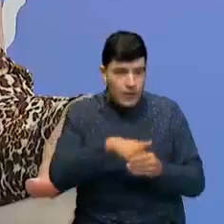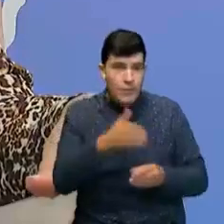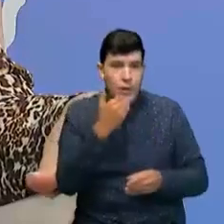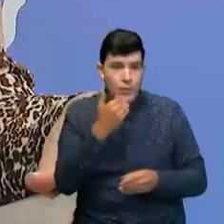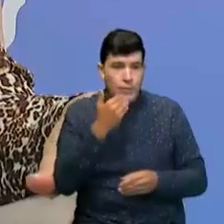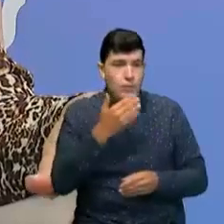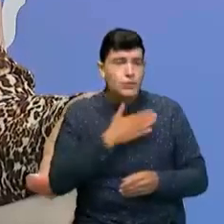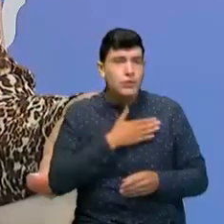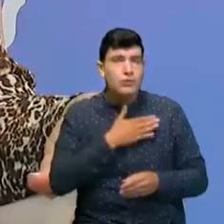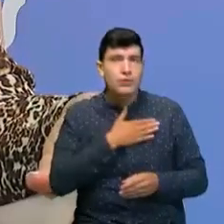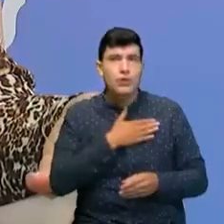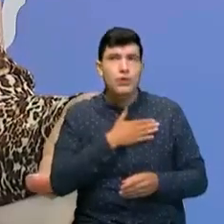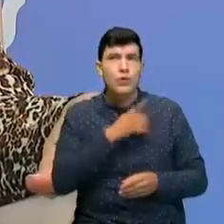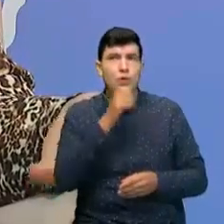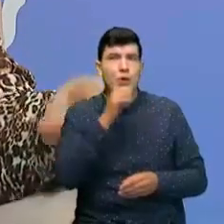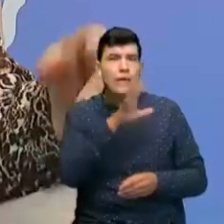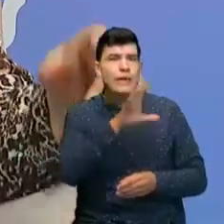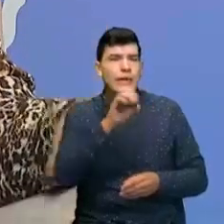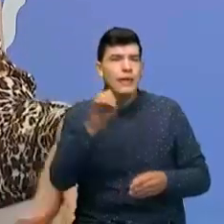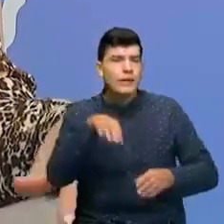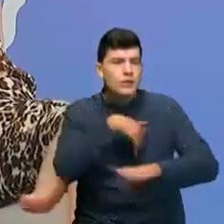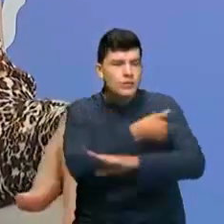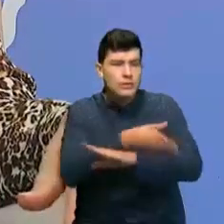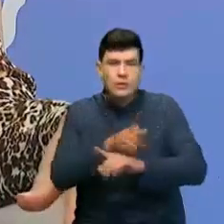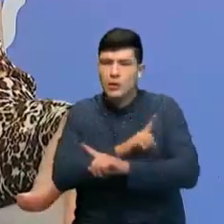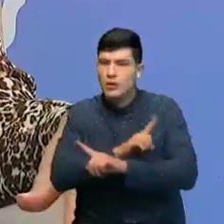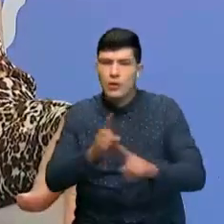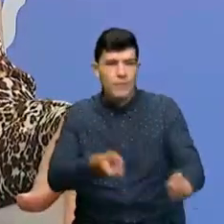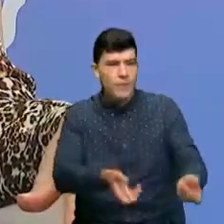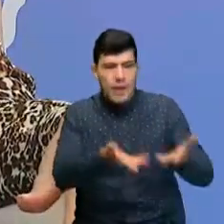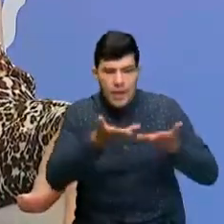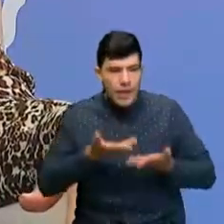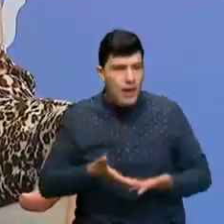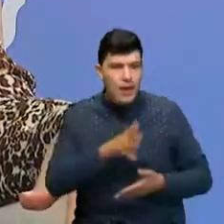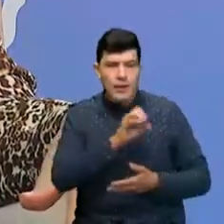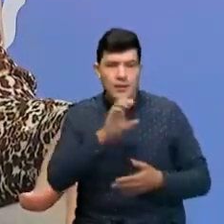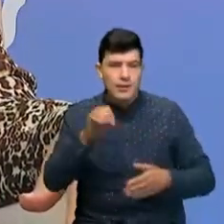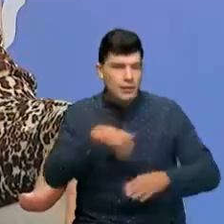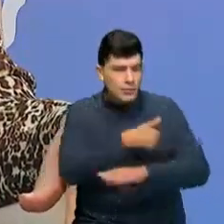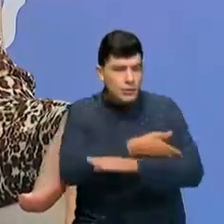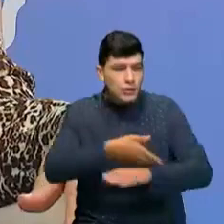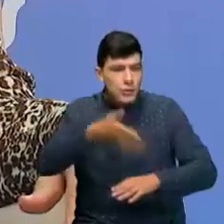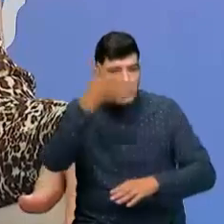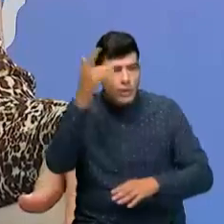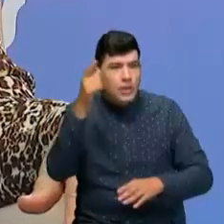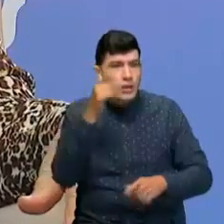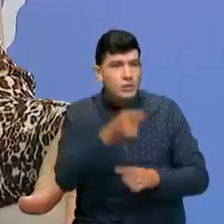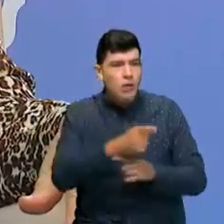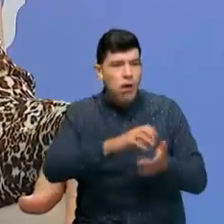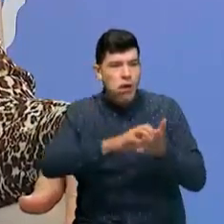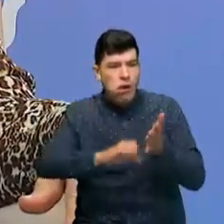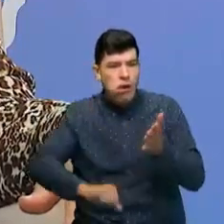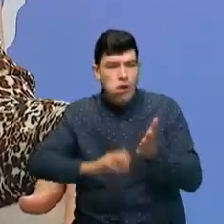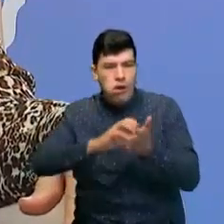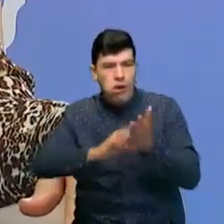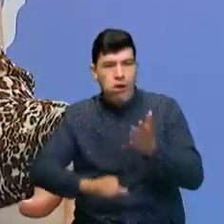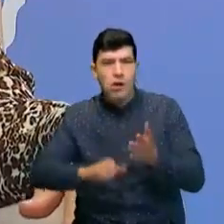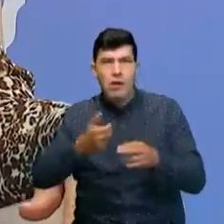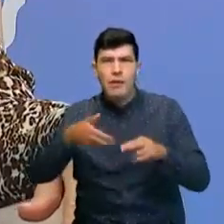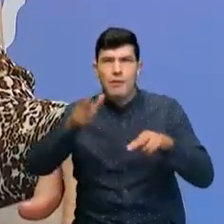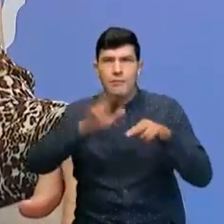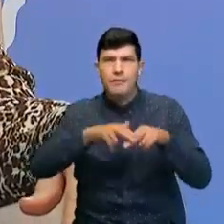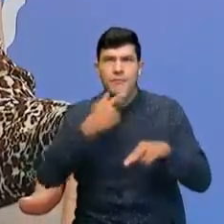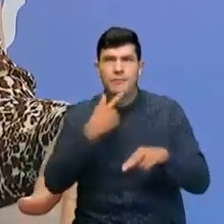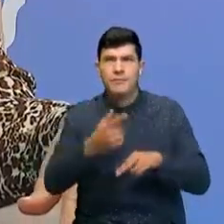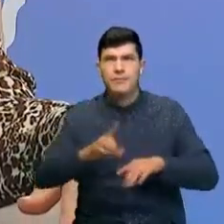que tenga 500 millones de pesos, no le devuelven todos los 500 millones de pesos porque ahí ellos descuentan un valor que ellos llaman